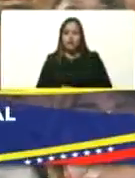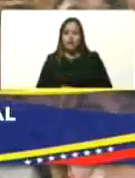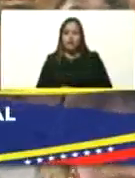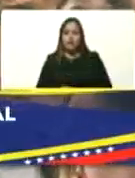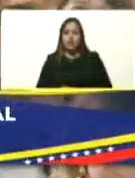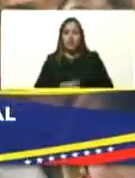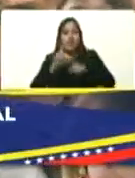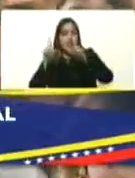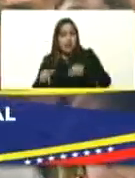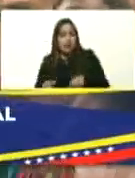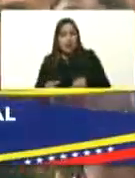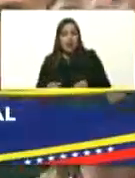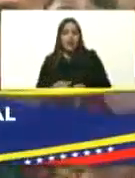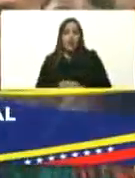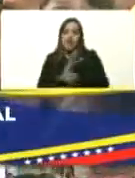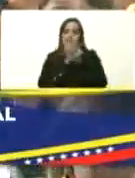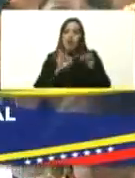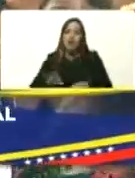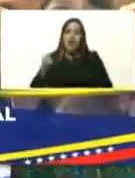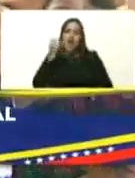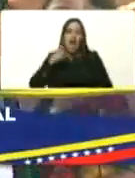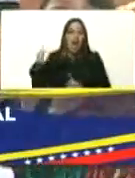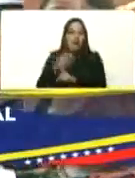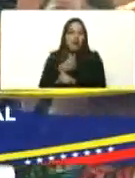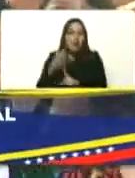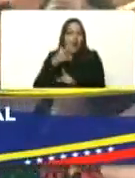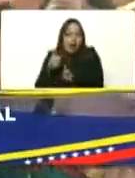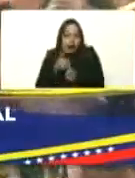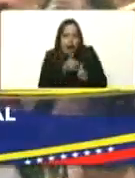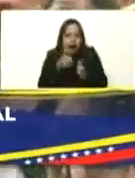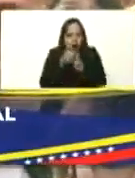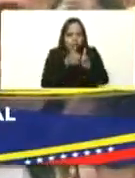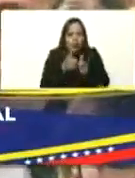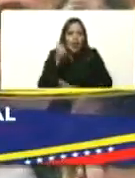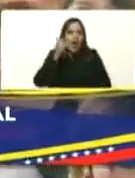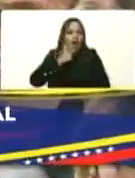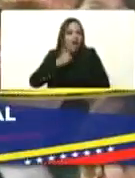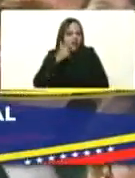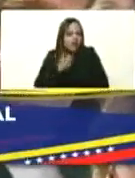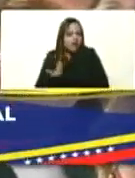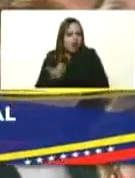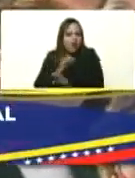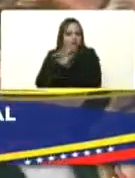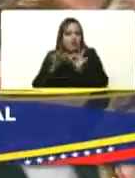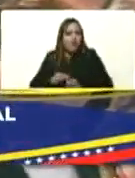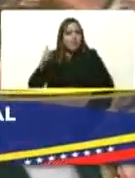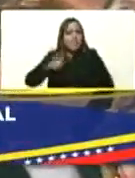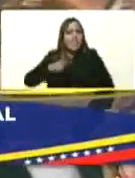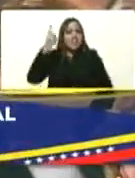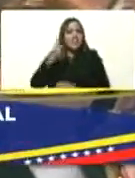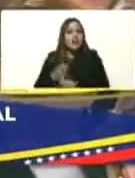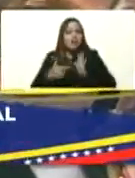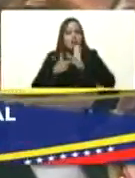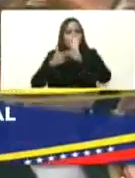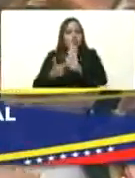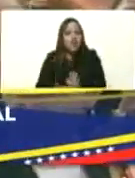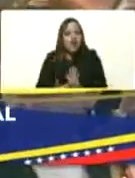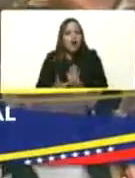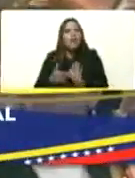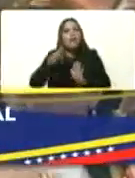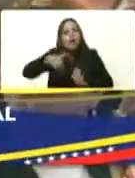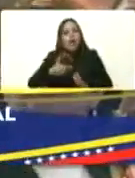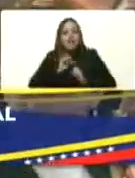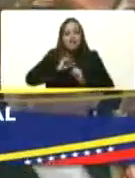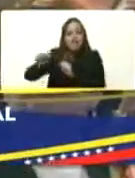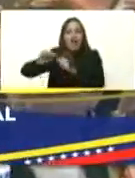Y luego están formas de violencia como el acoso, el abuso, y son formas necesarias que tenemos que visibilizar para combatir.